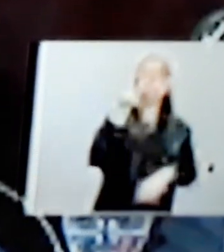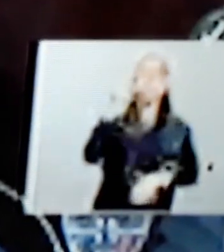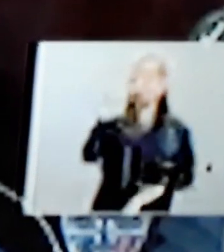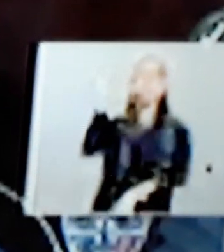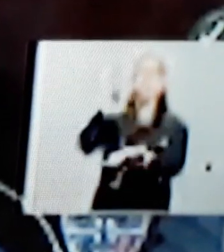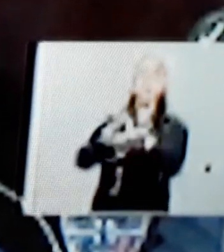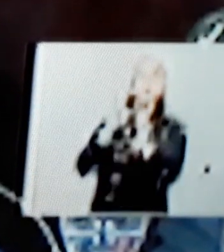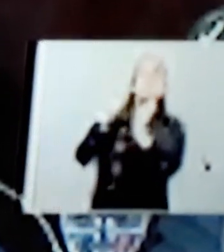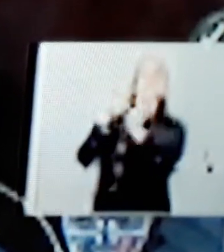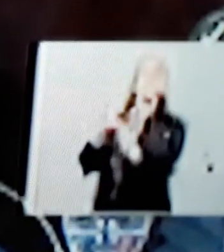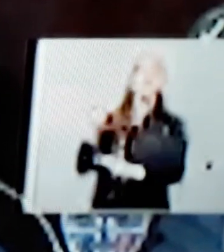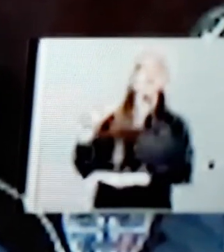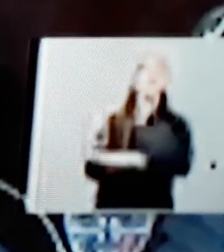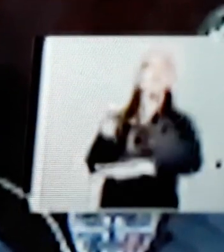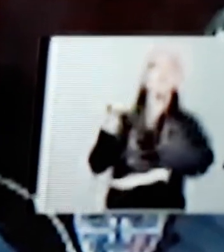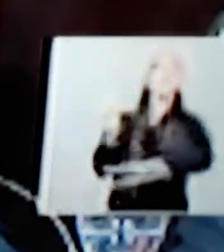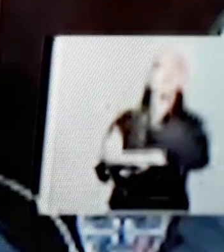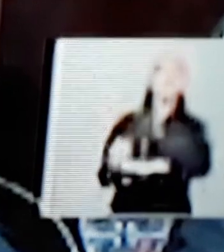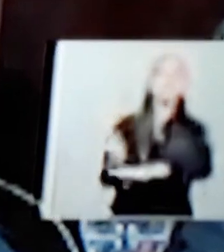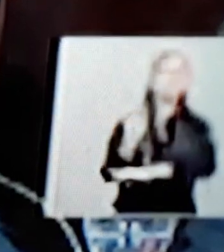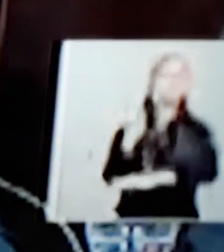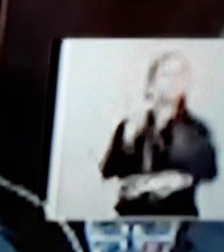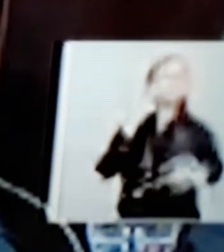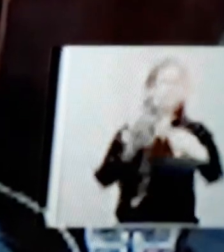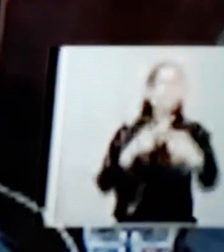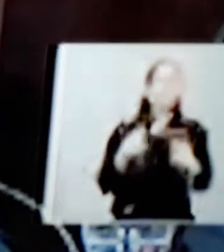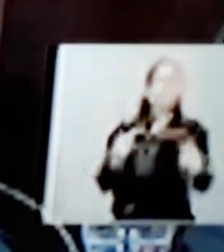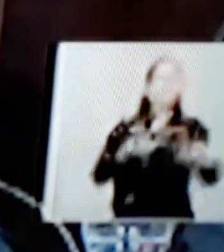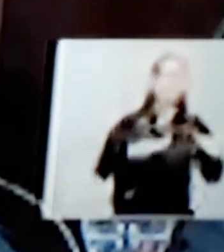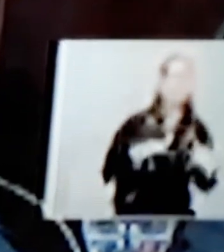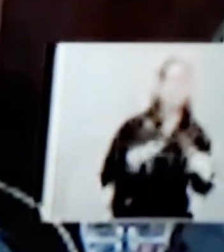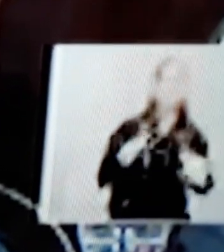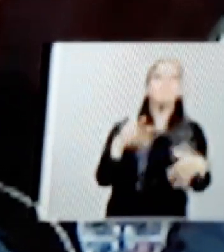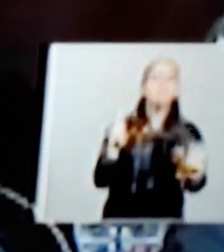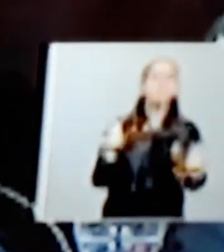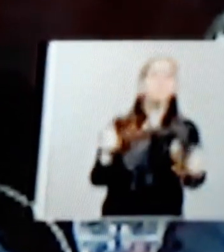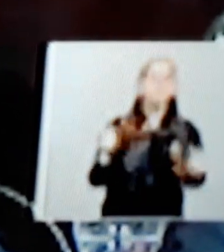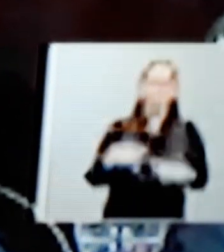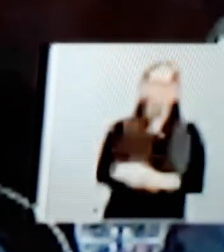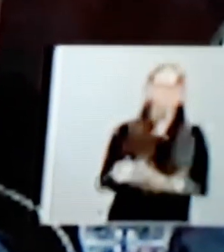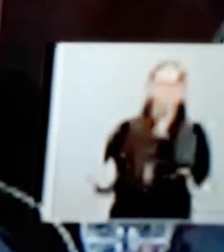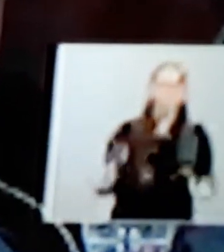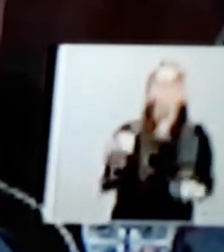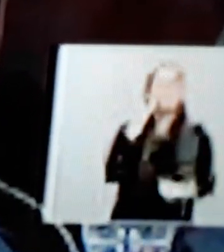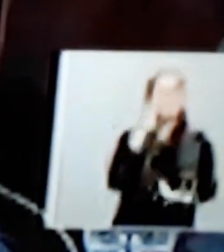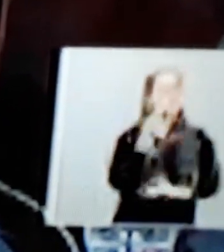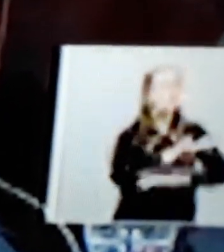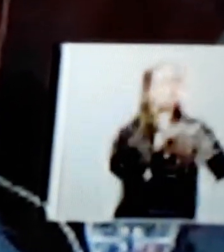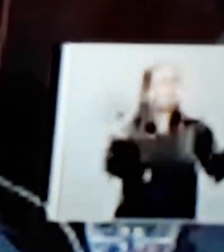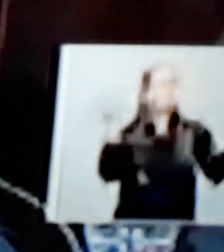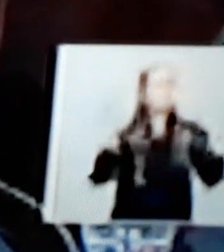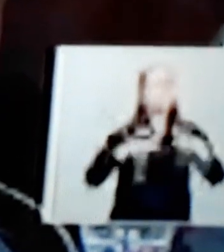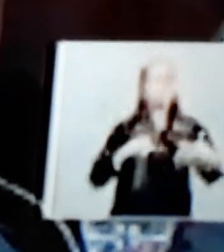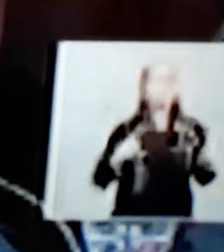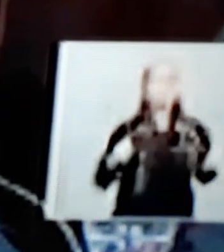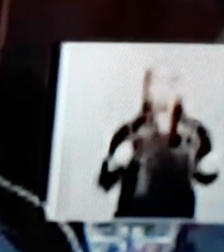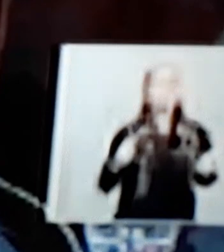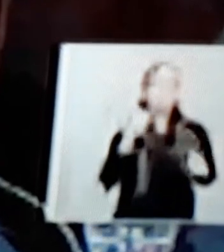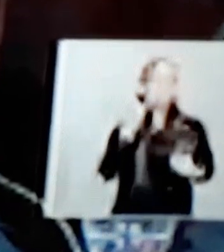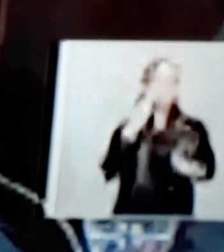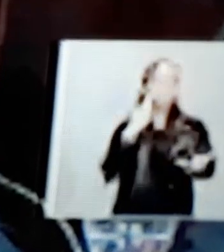sino cómo llegás y para qué llegás. Ahora que ya mostramos para qué llegamos, diría que lo